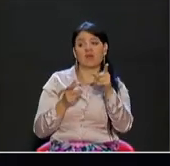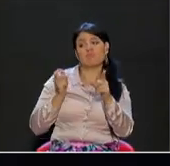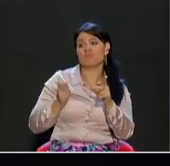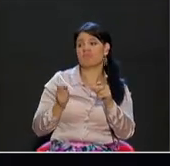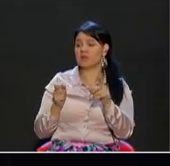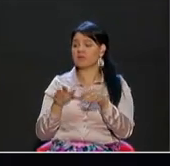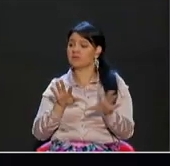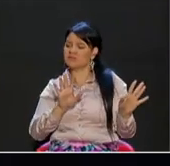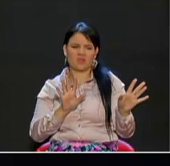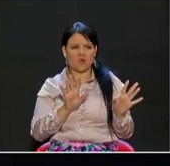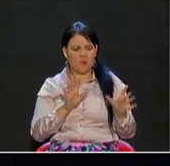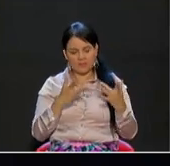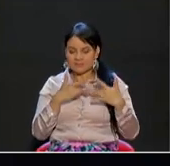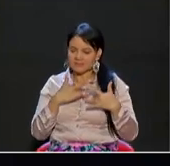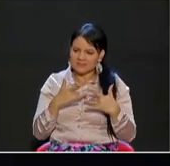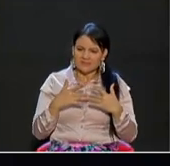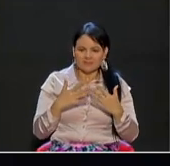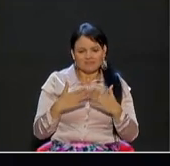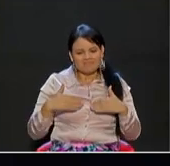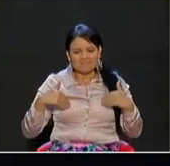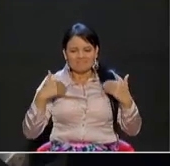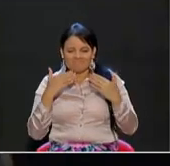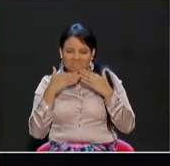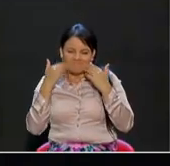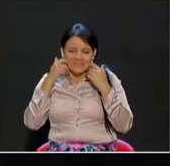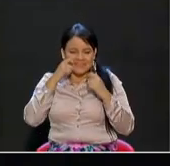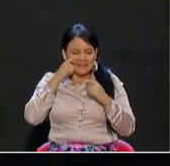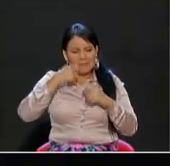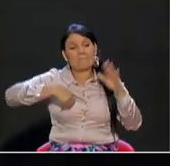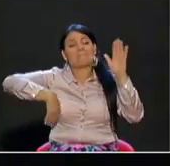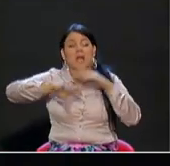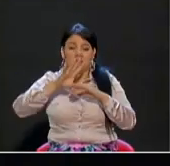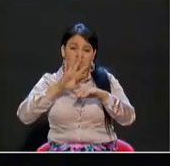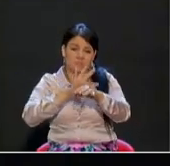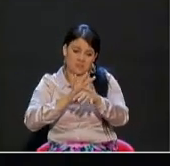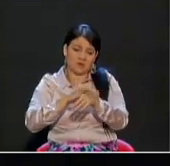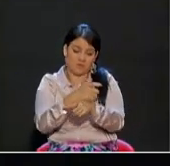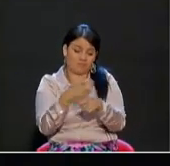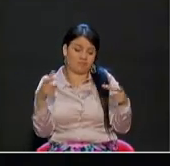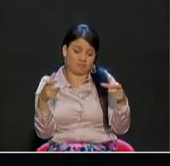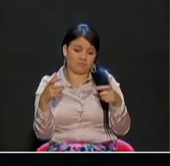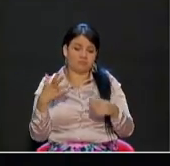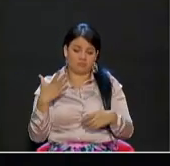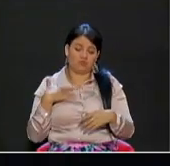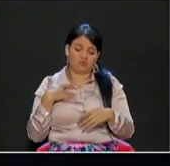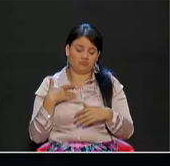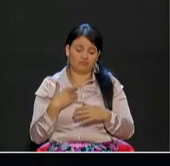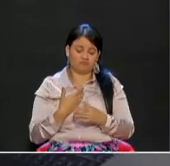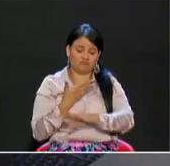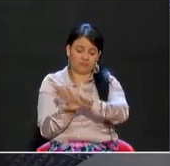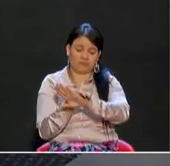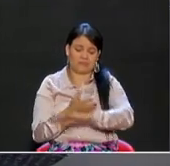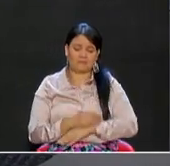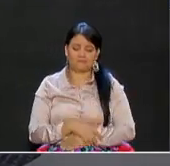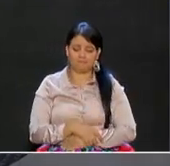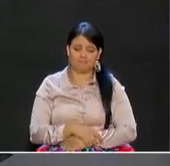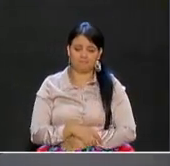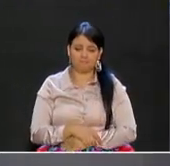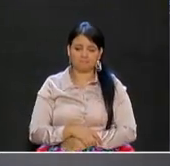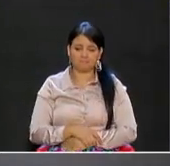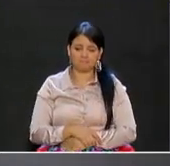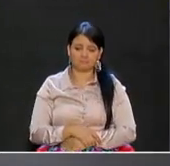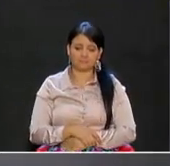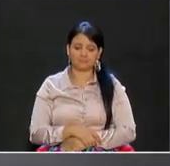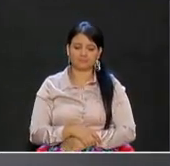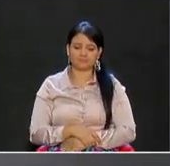servicio más calidad y más médicos esa es una postura clara de andrés gobernador el candidato morís stones